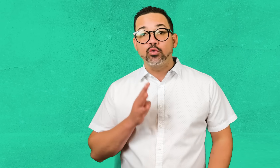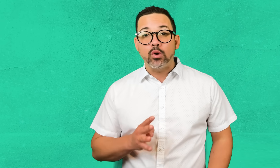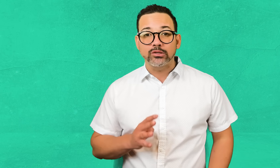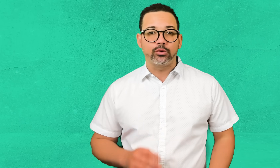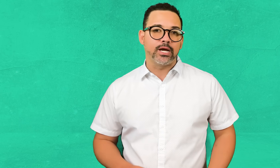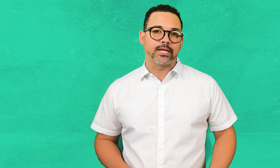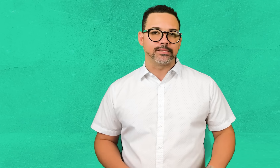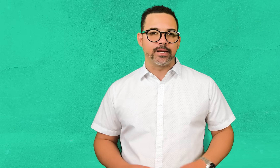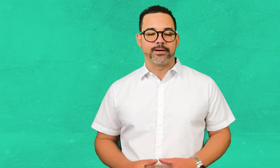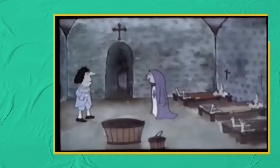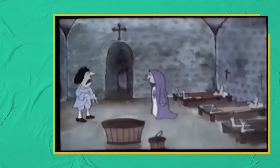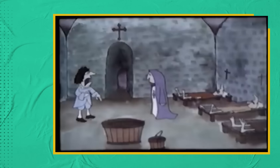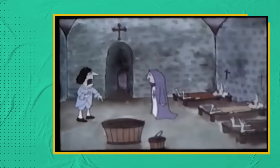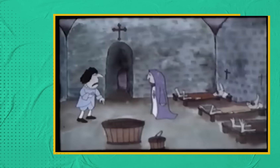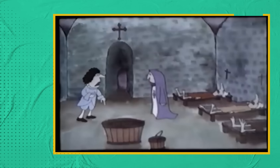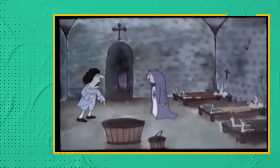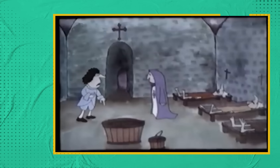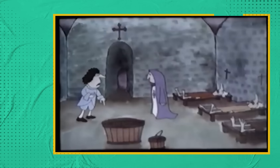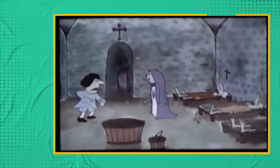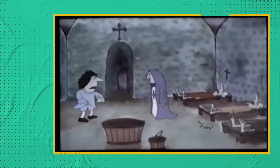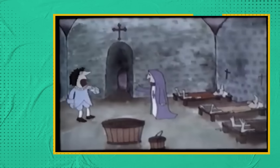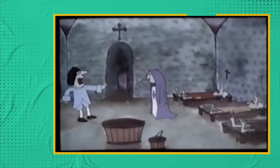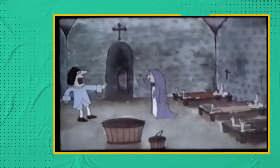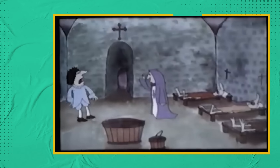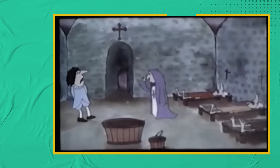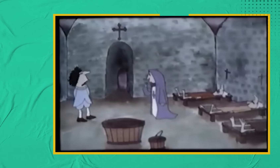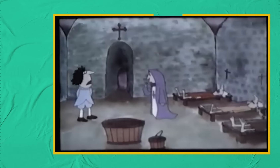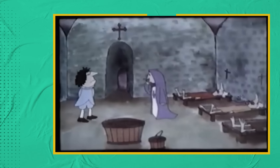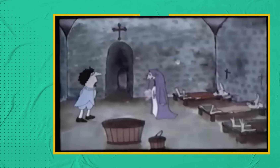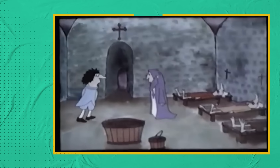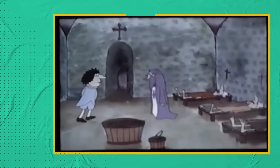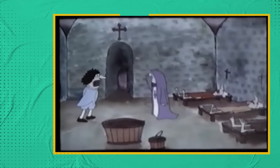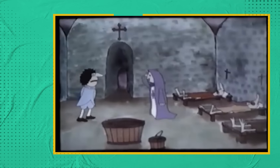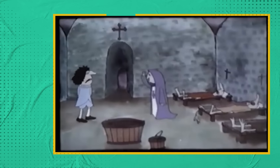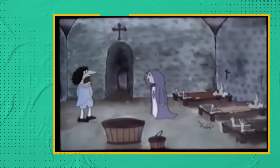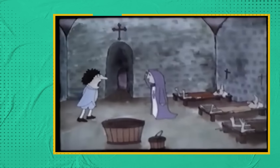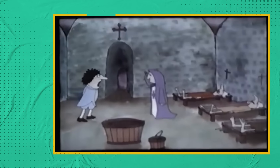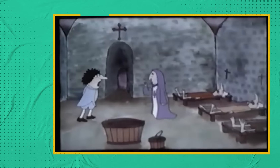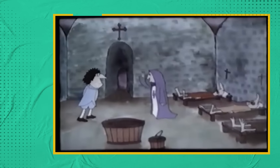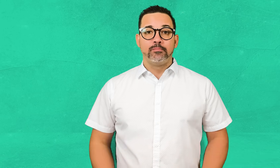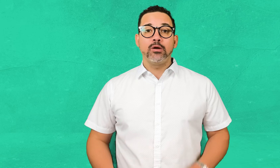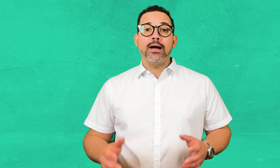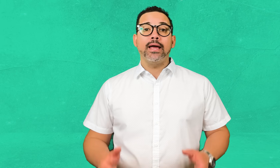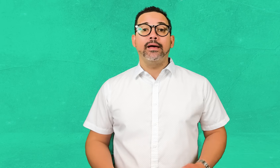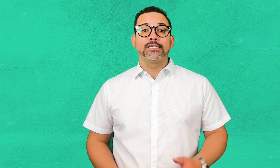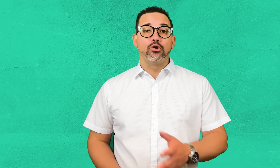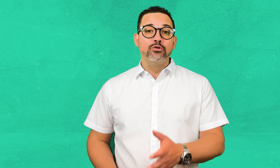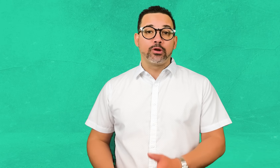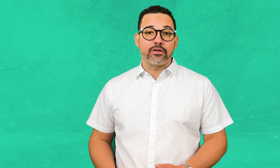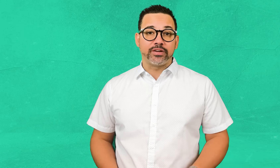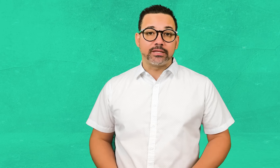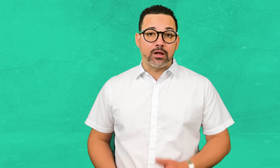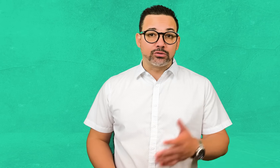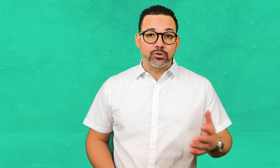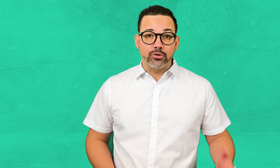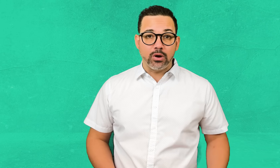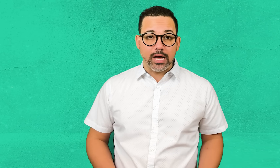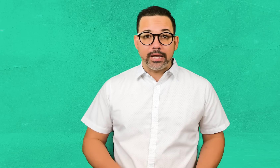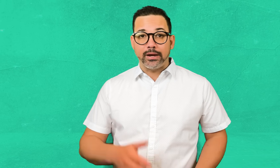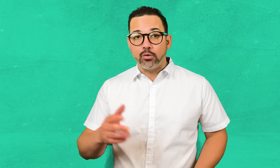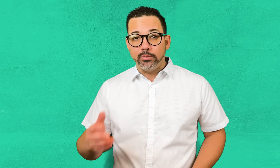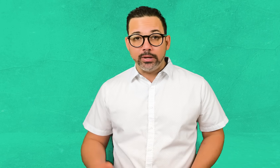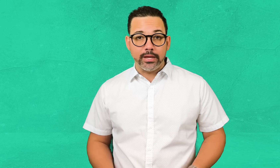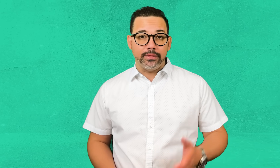agua 4 días a la semana. ¡Báñame! ¡Qué guau! Si me mojo, me tacatajo. Pero más allá de si los números de afectados son